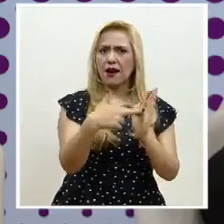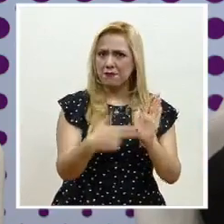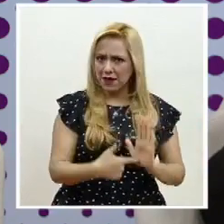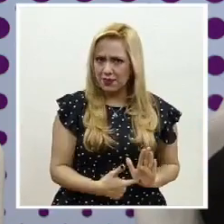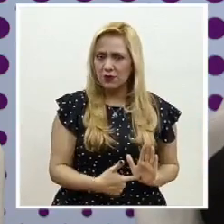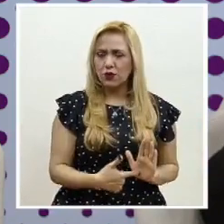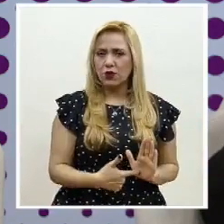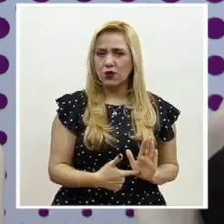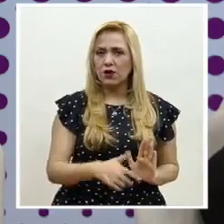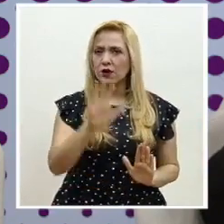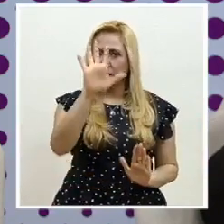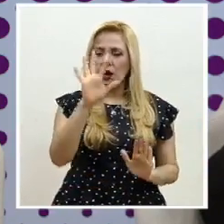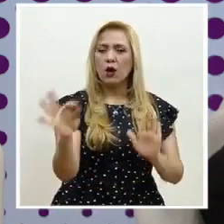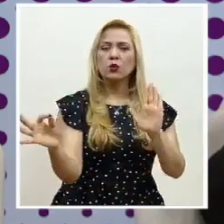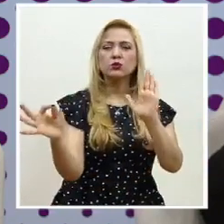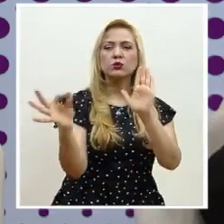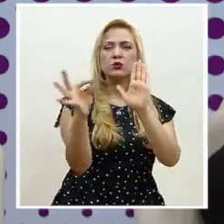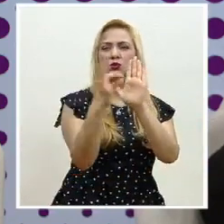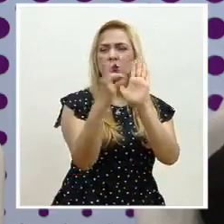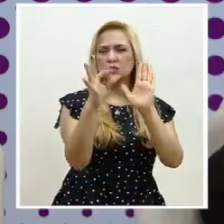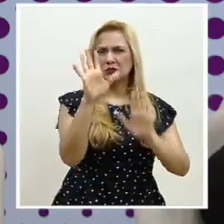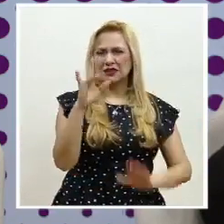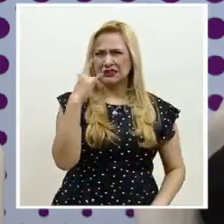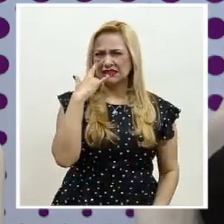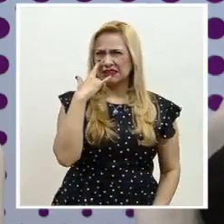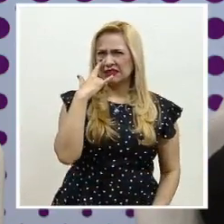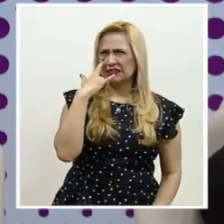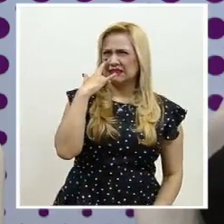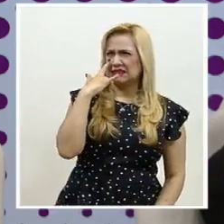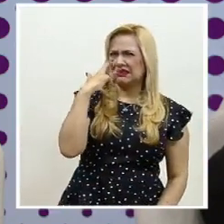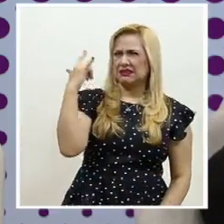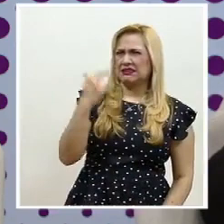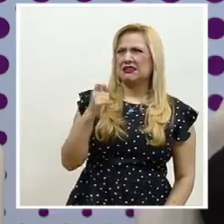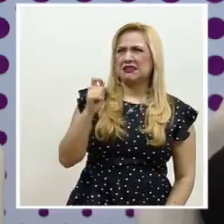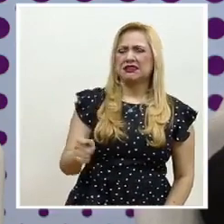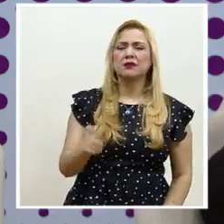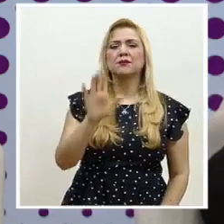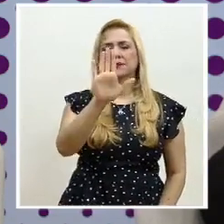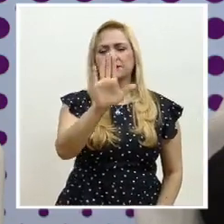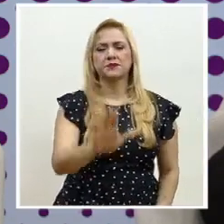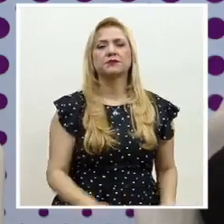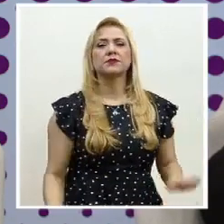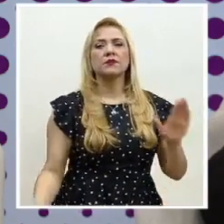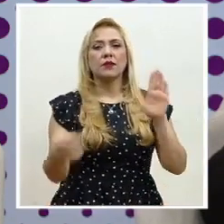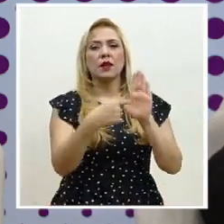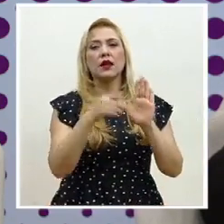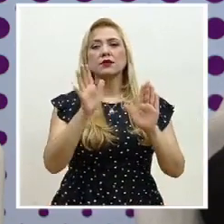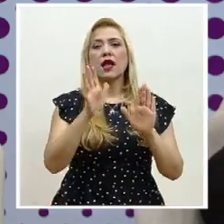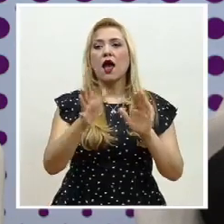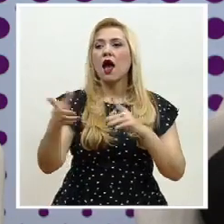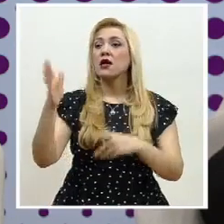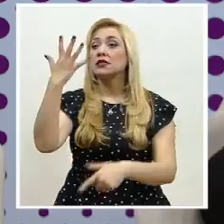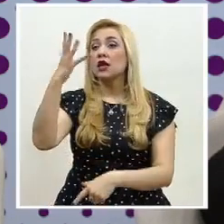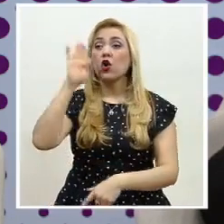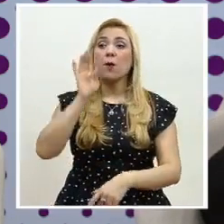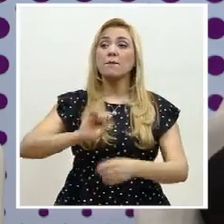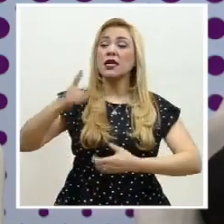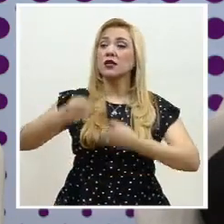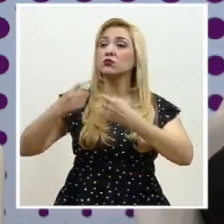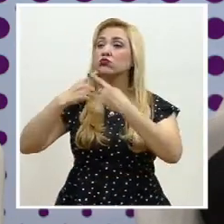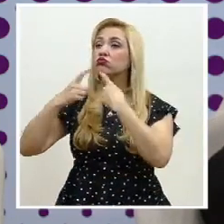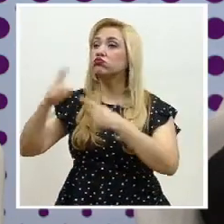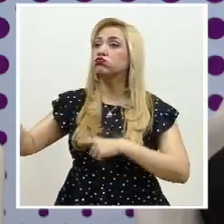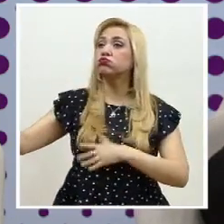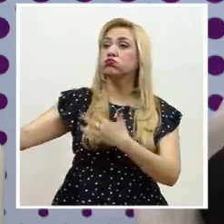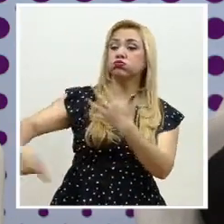el famoso punto del engrose que se escucha tan exótico, es básicamente deposar lo que ya discutieron 5 ministros. Y ese se